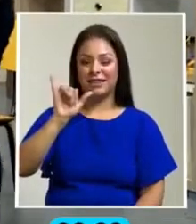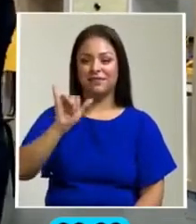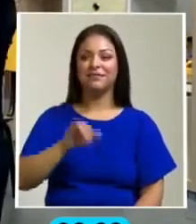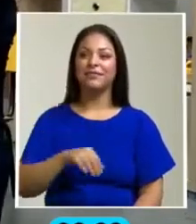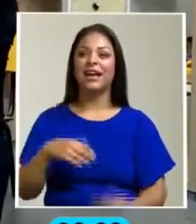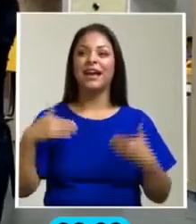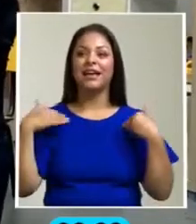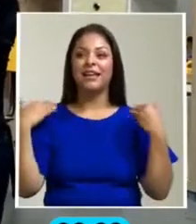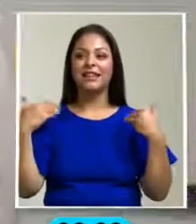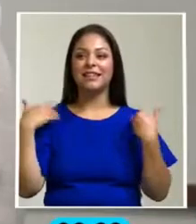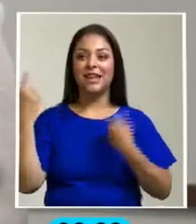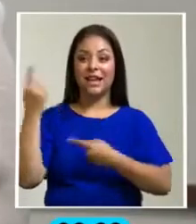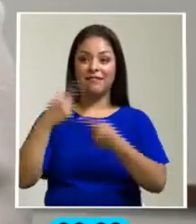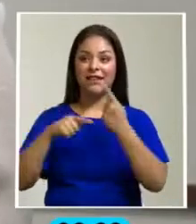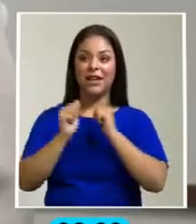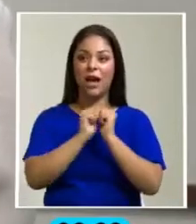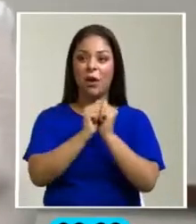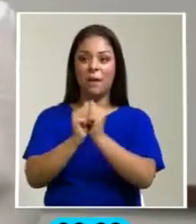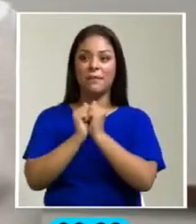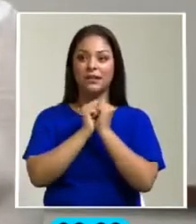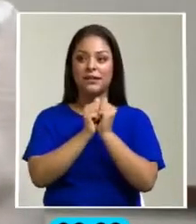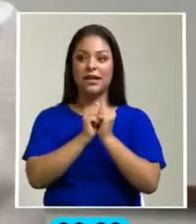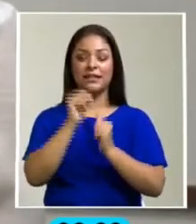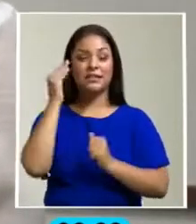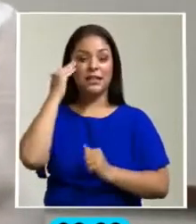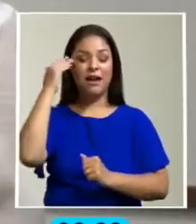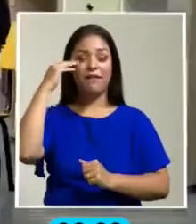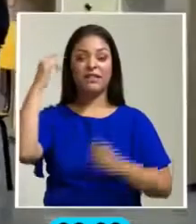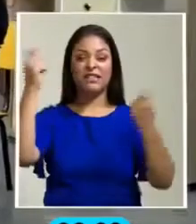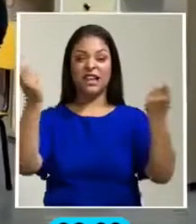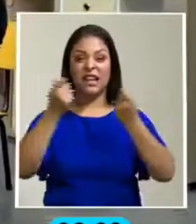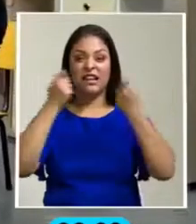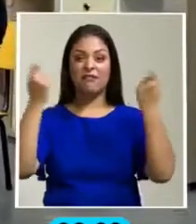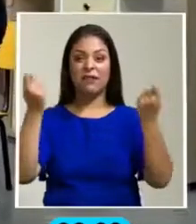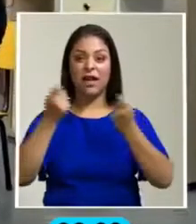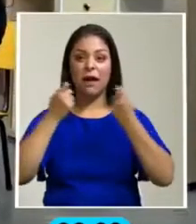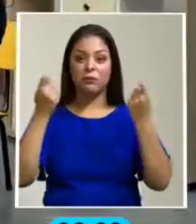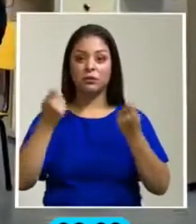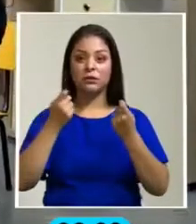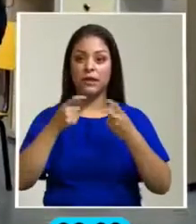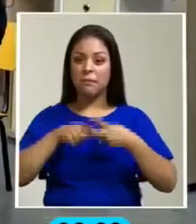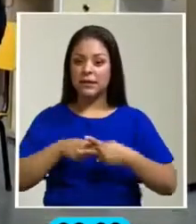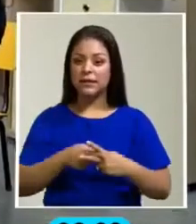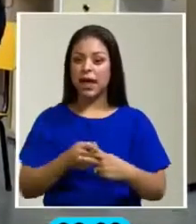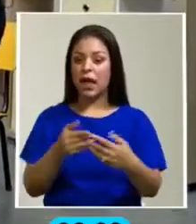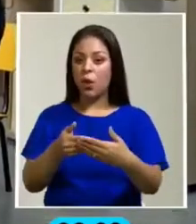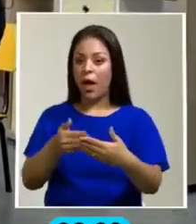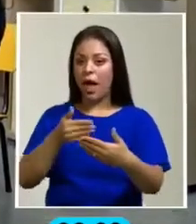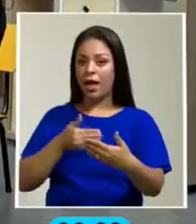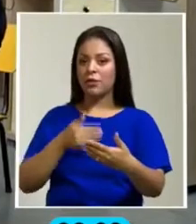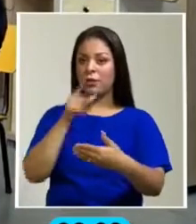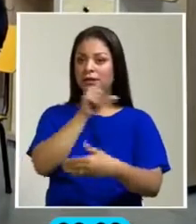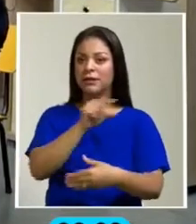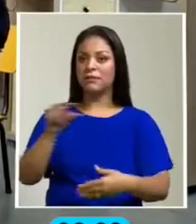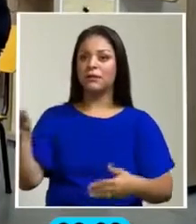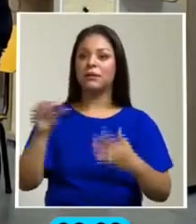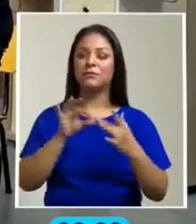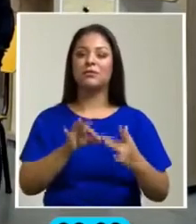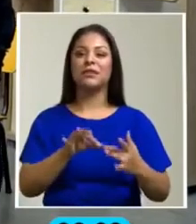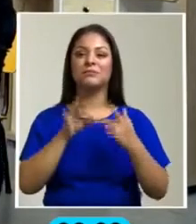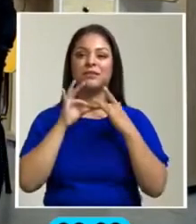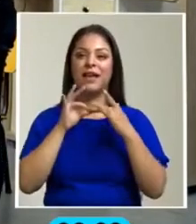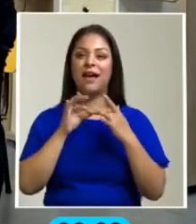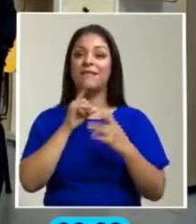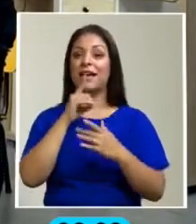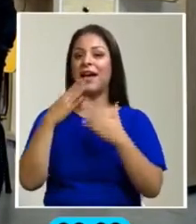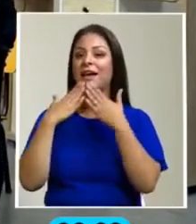Entonces, que nos vienen a acompañar porque sabes que estamos celebrando el preámbulo de una semana muy, muy especial, ¿verdad que sí? Gracias por